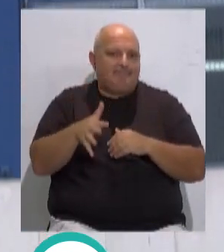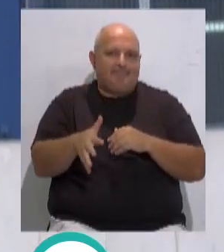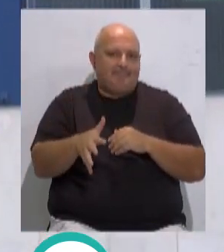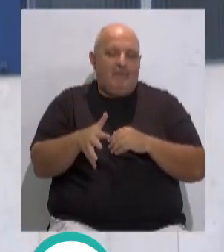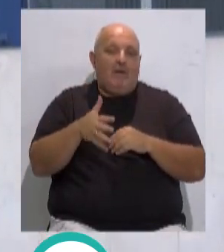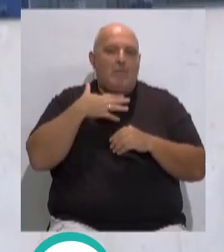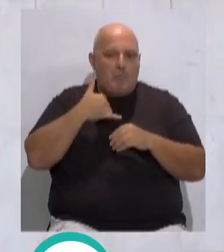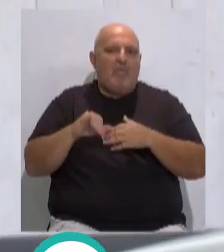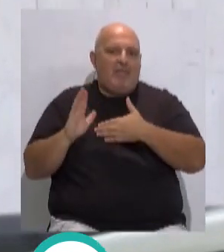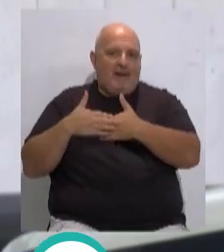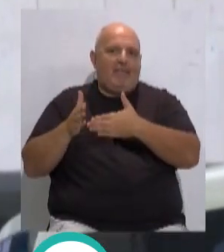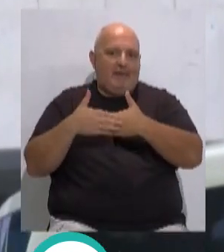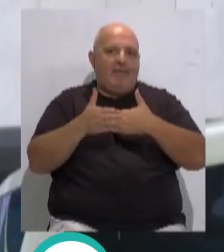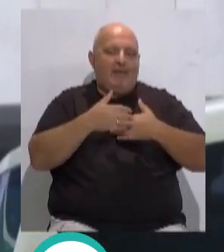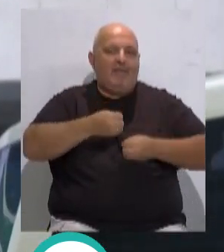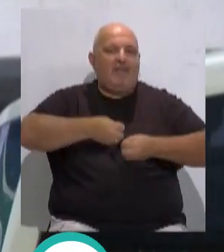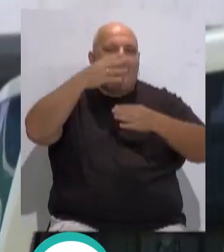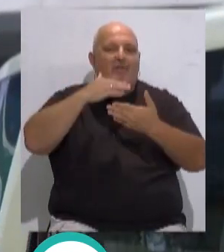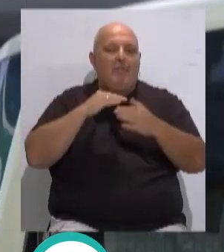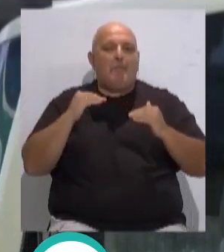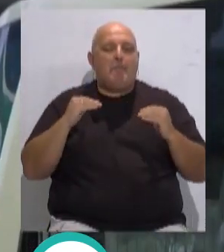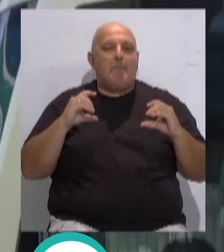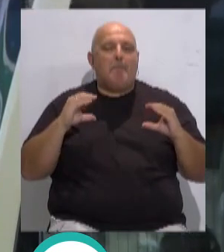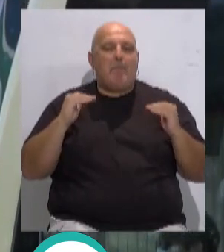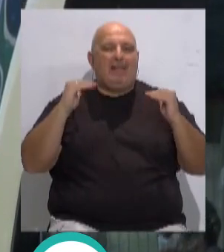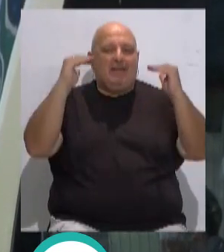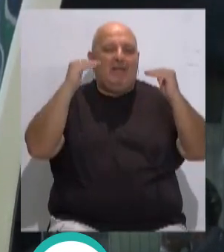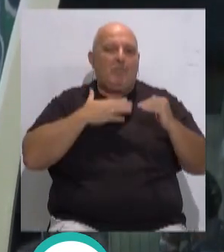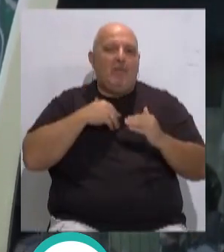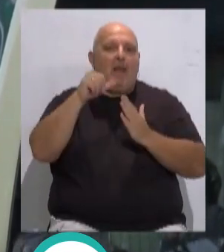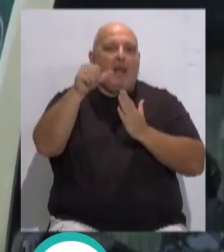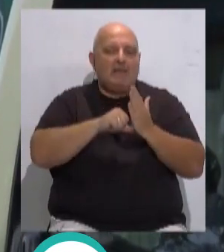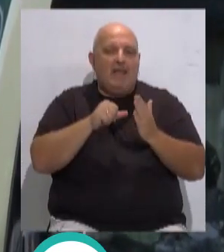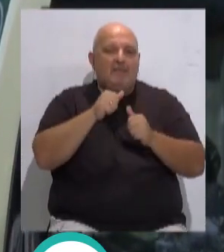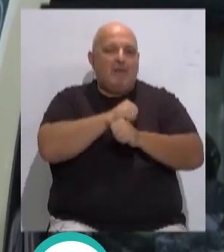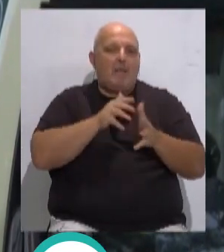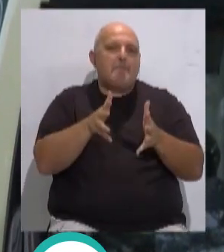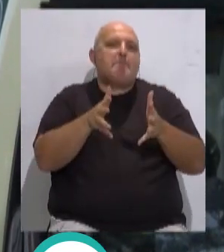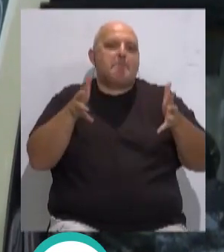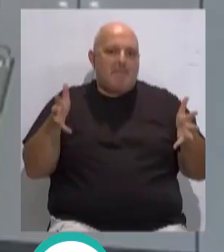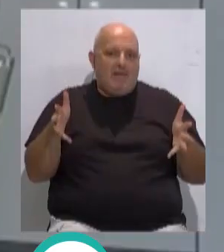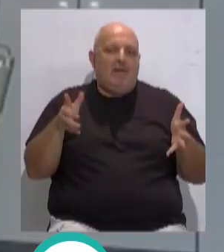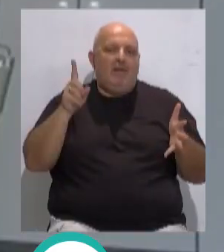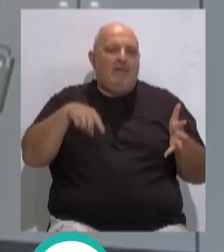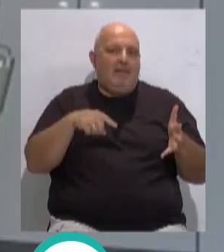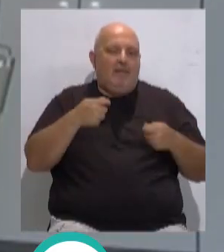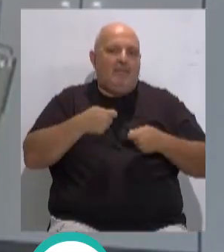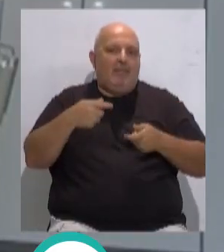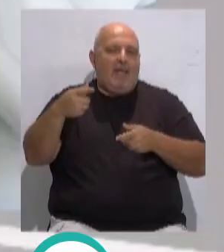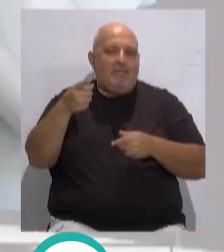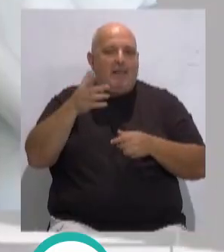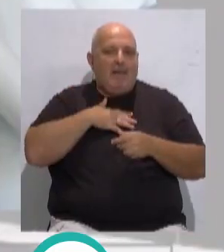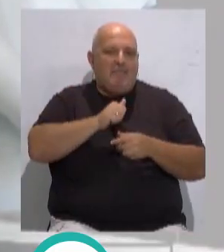se van a cerrar servicios y plantas y al final aumentarán las listas de espera y se favorecerá la derivación a la sanidad